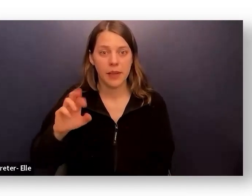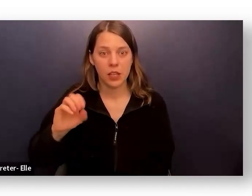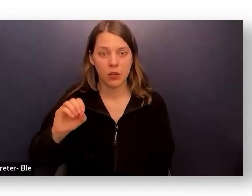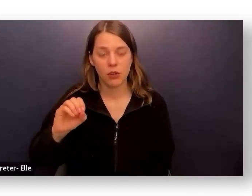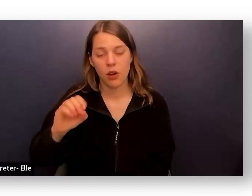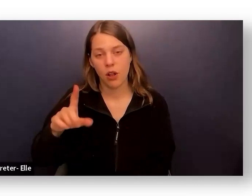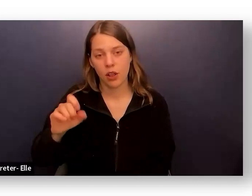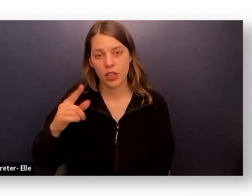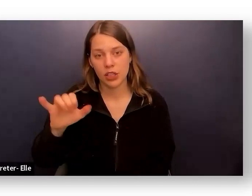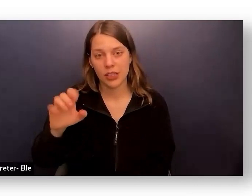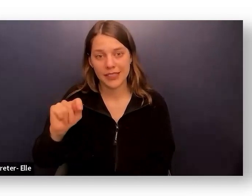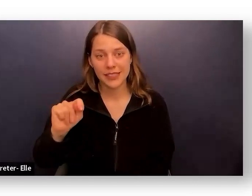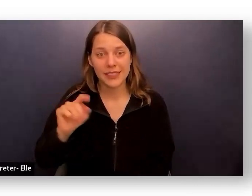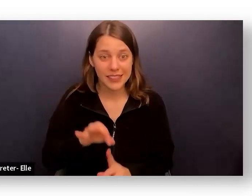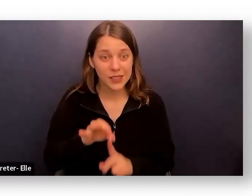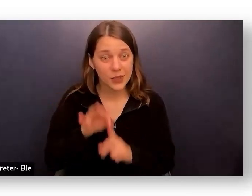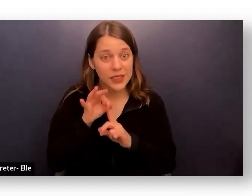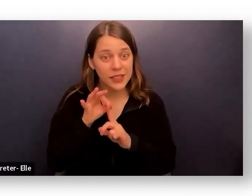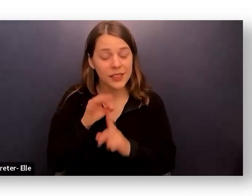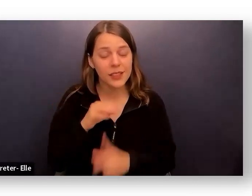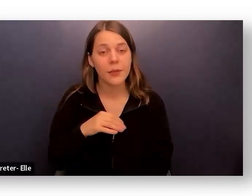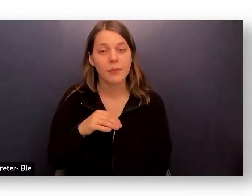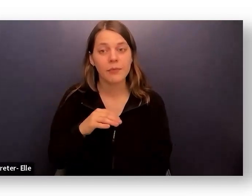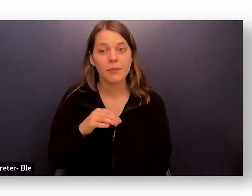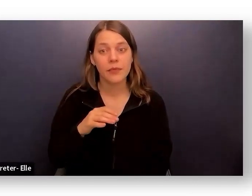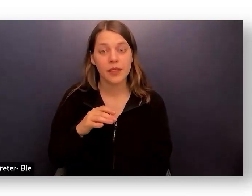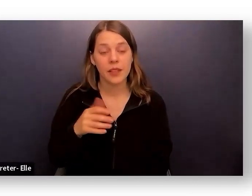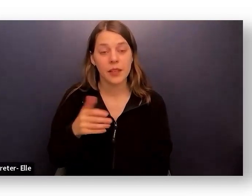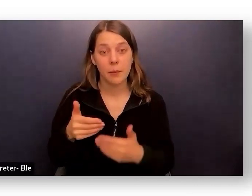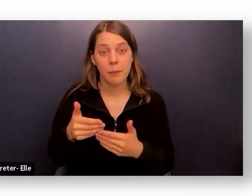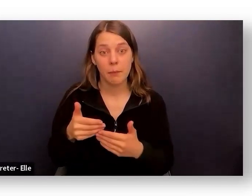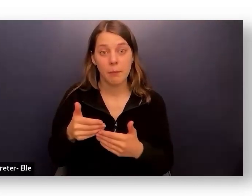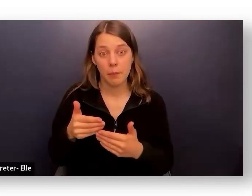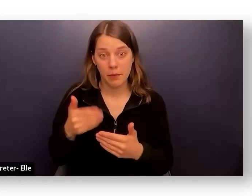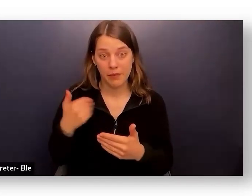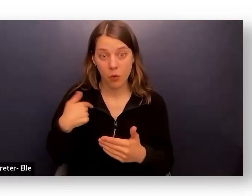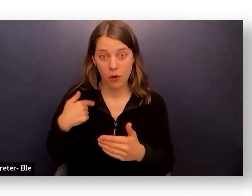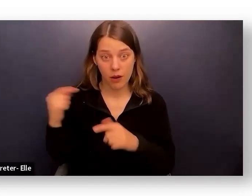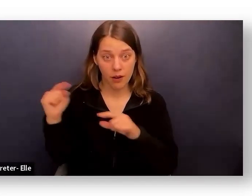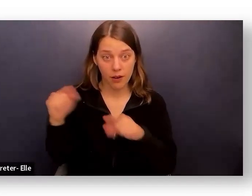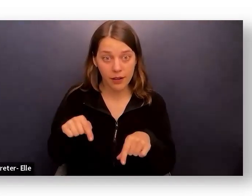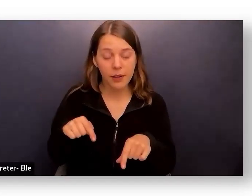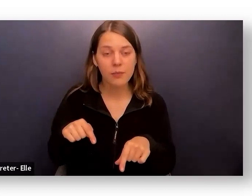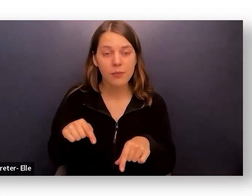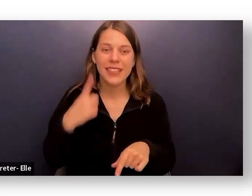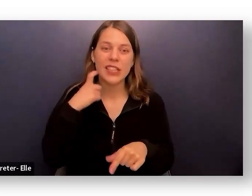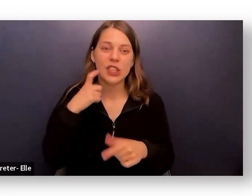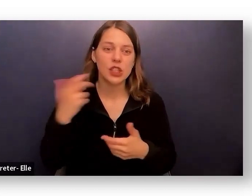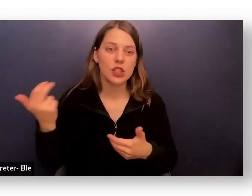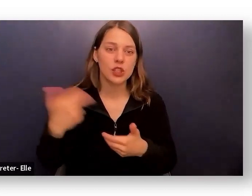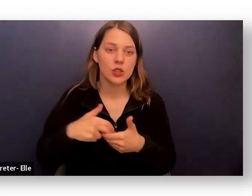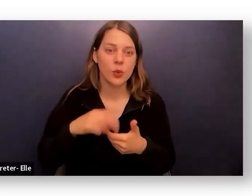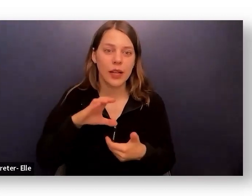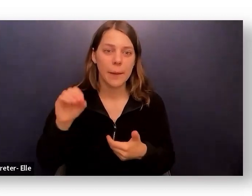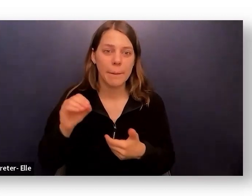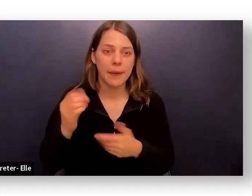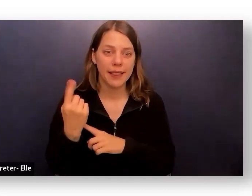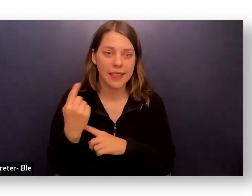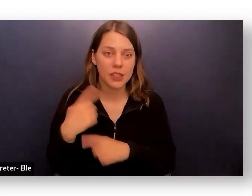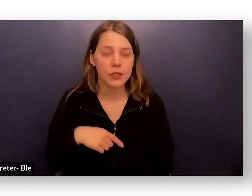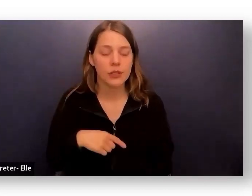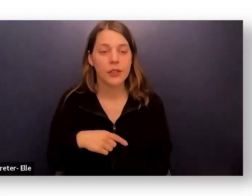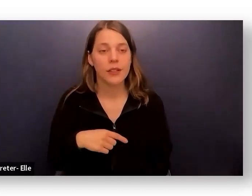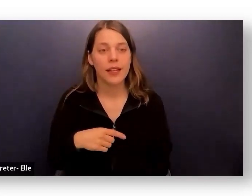meteorólogos. Eso es algo único. Entonces, como les dije antes, antes que trabajaba en Pacific Power,